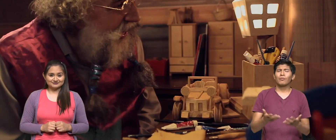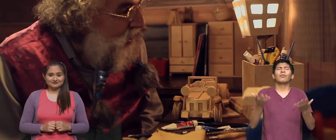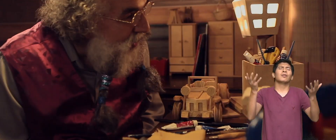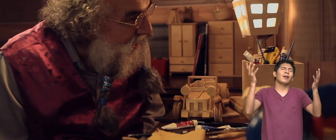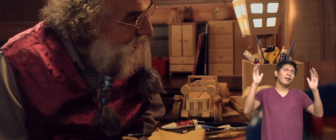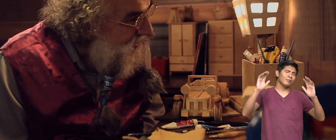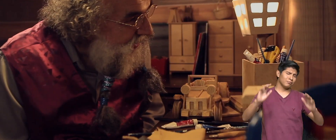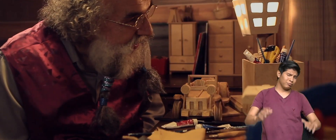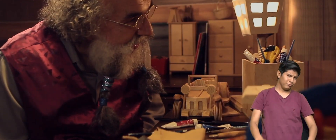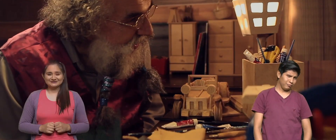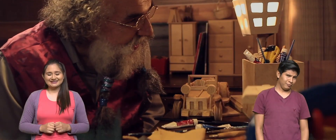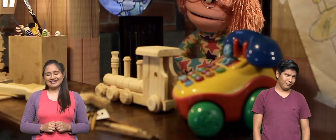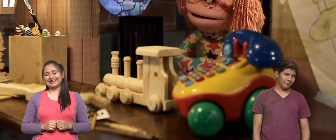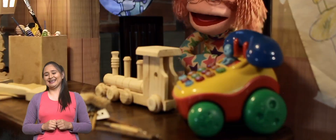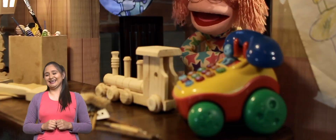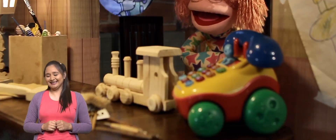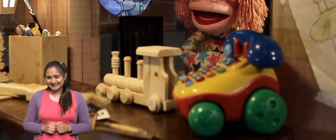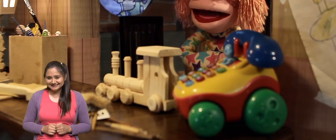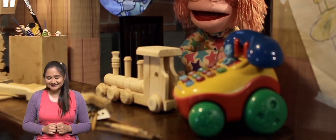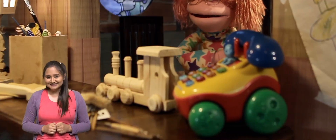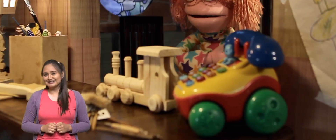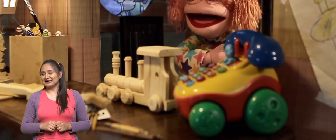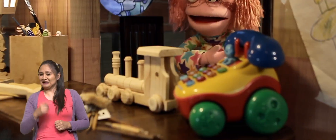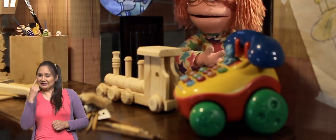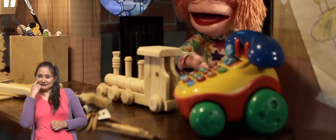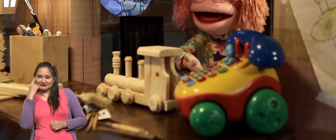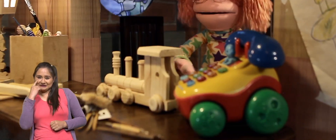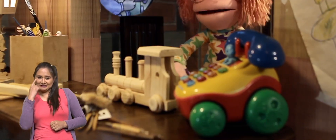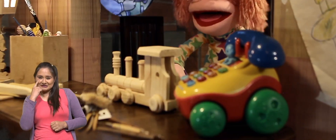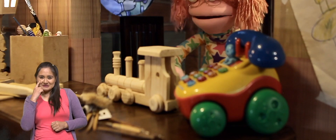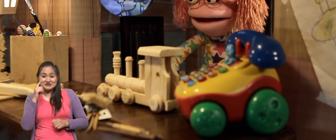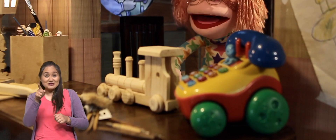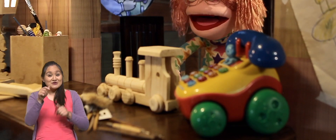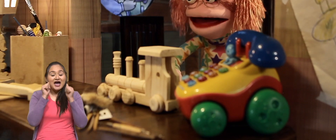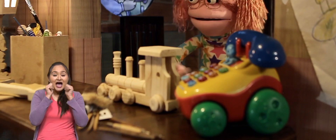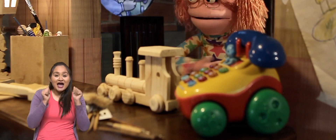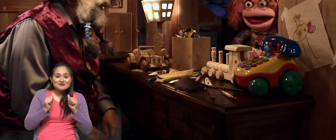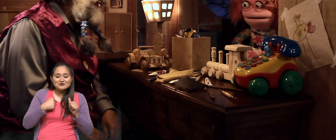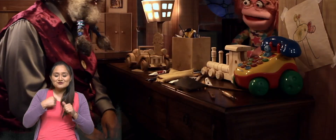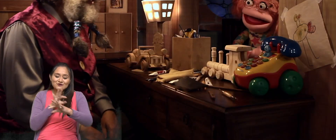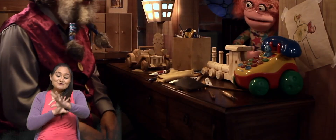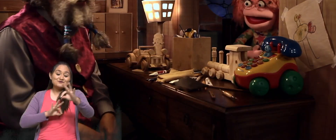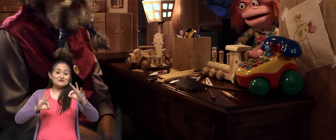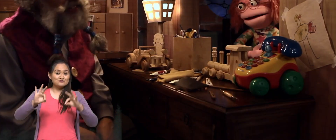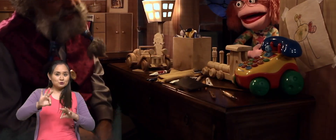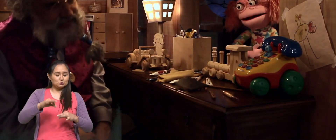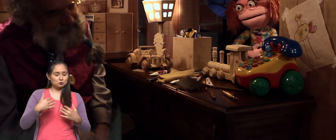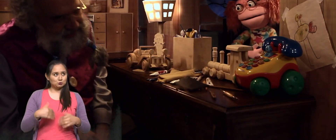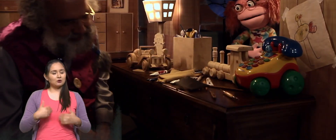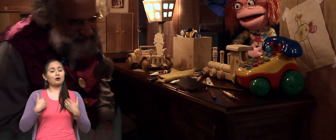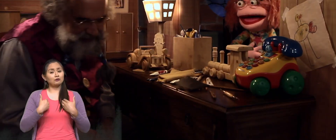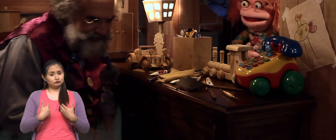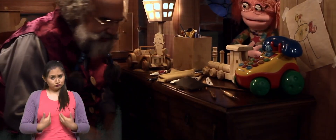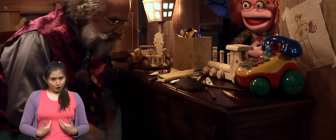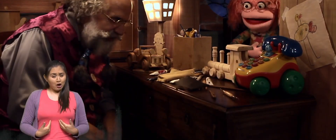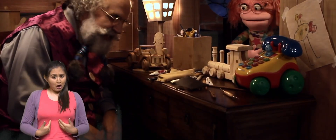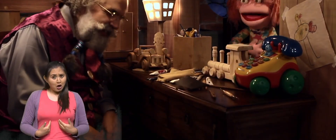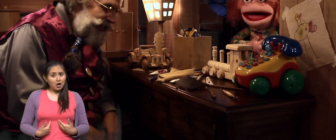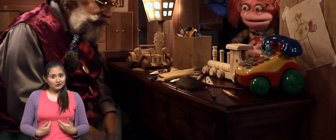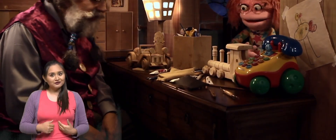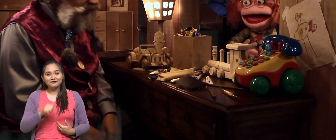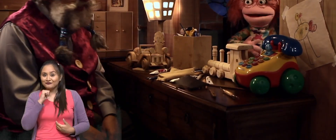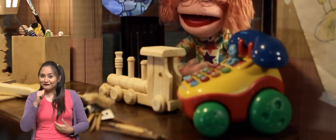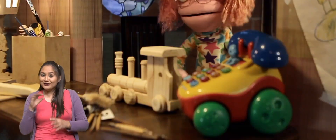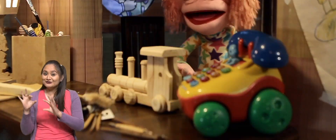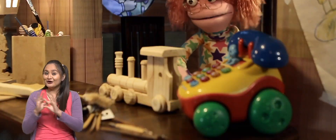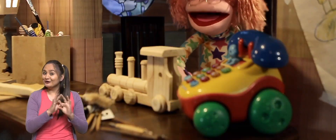¿Y a qué juegas? A saber qué se siente ser tú. Y parece que es un poco cansado. Y todavía